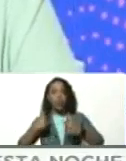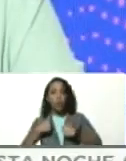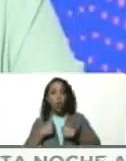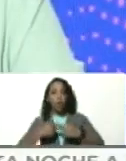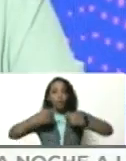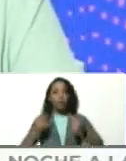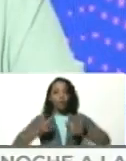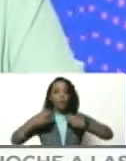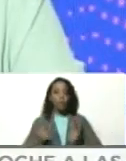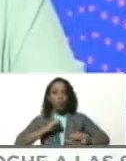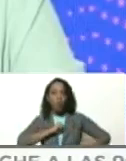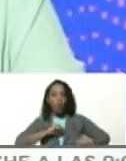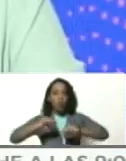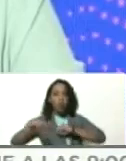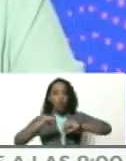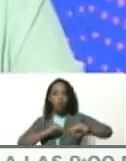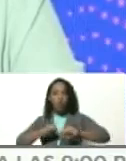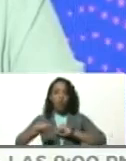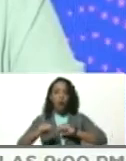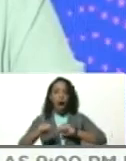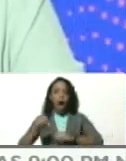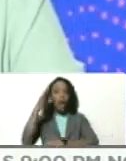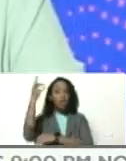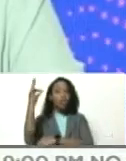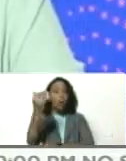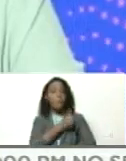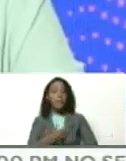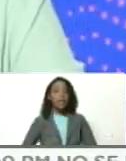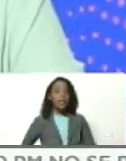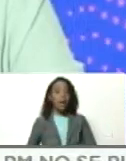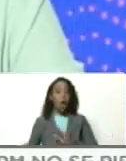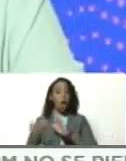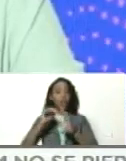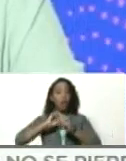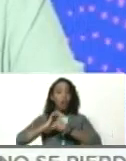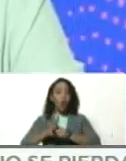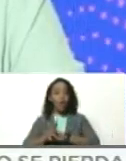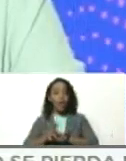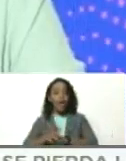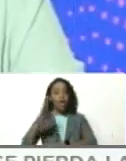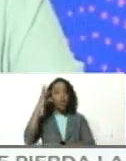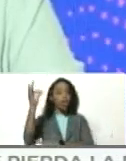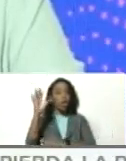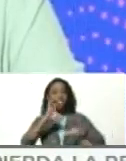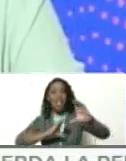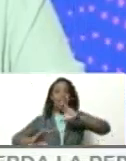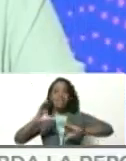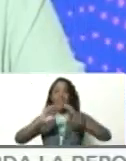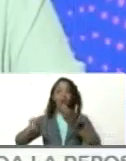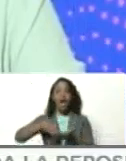activado al Consejo Presidencial contra el COVID y al Consejo Científico